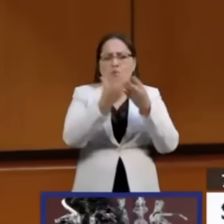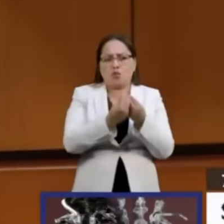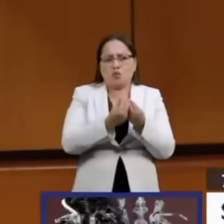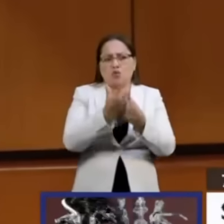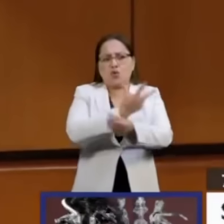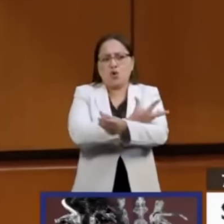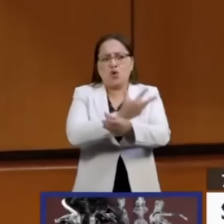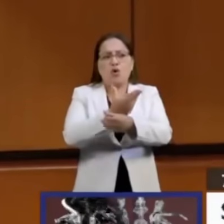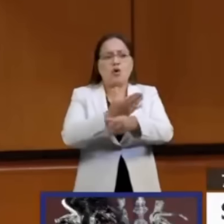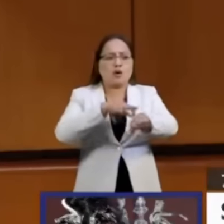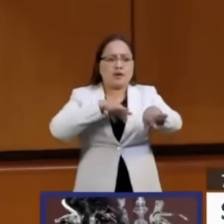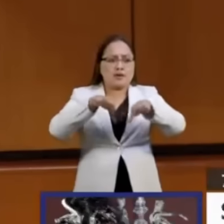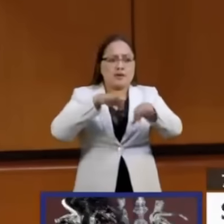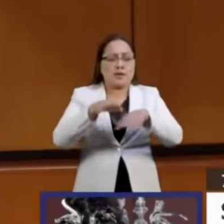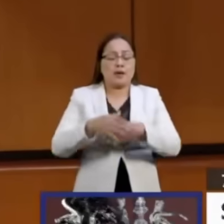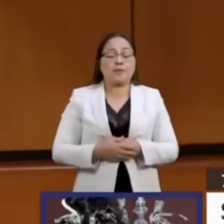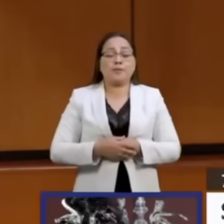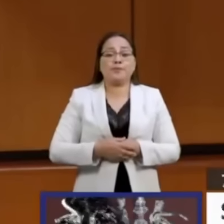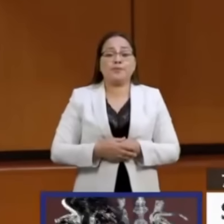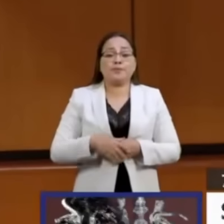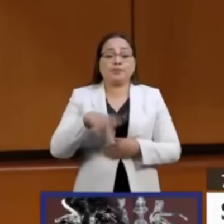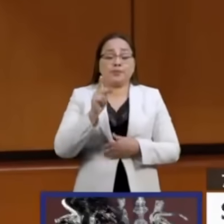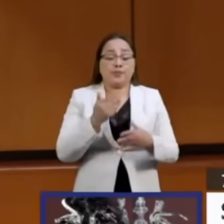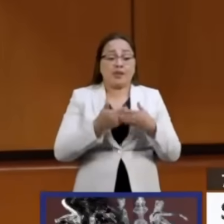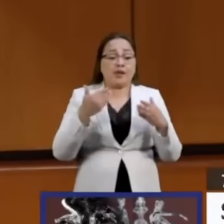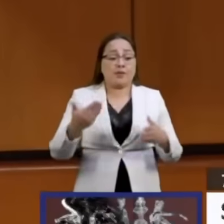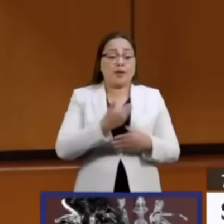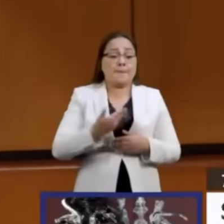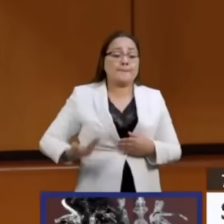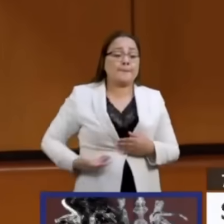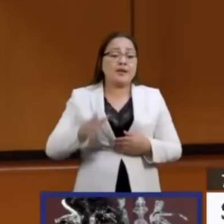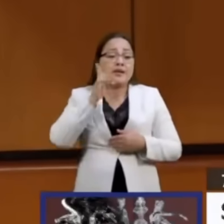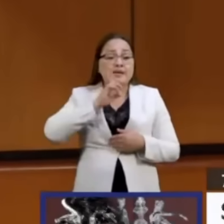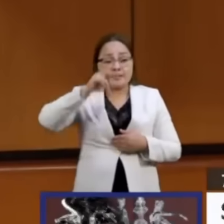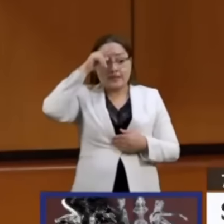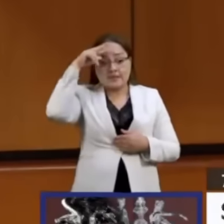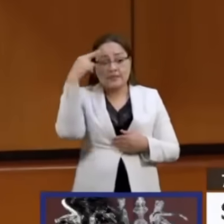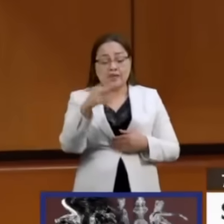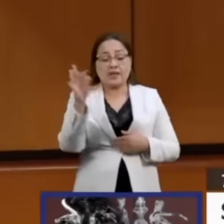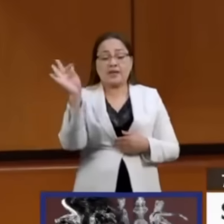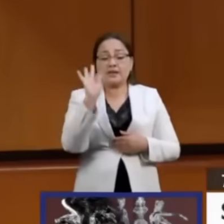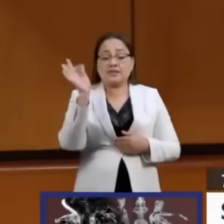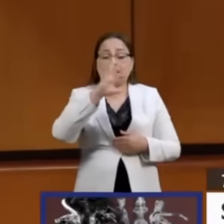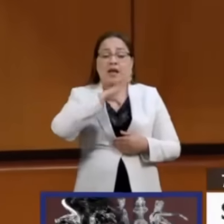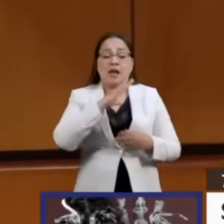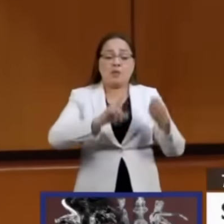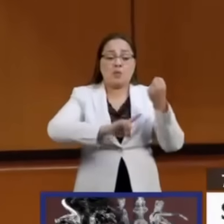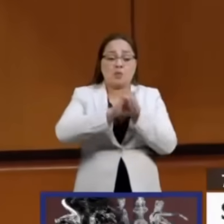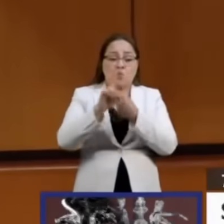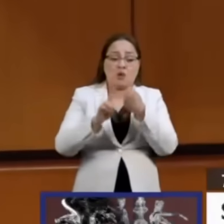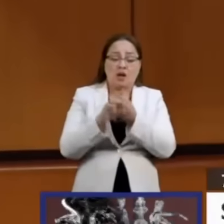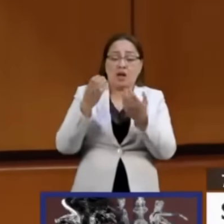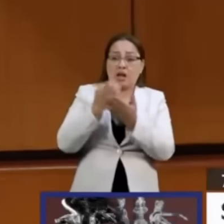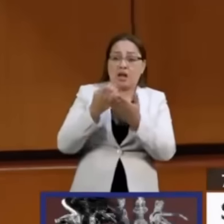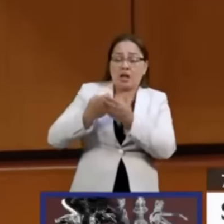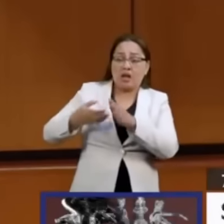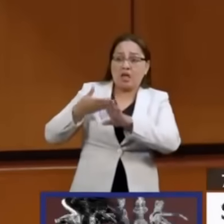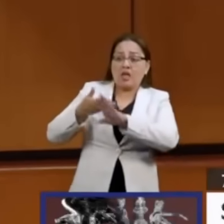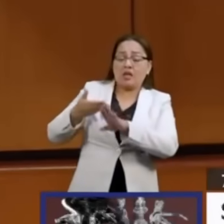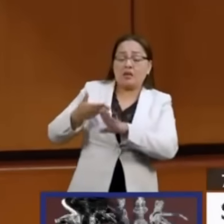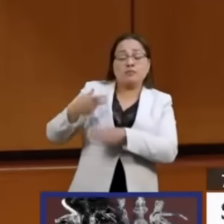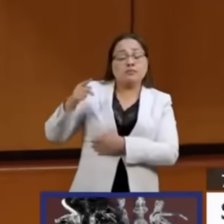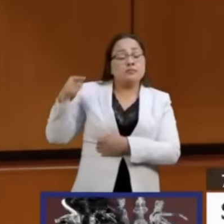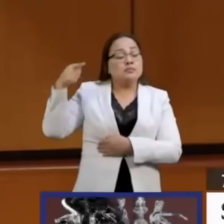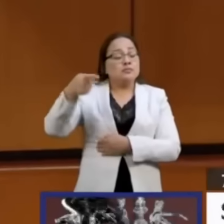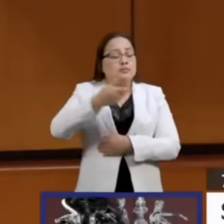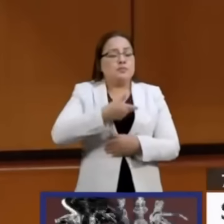Cedillo, la presidenta de la República, ante tumultos económicos, cuida a su